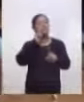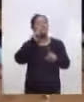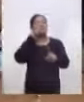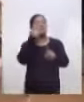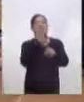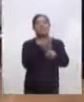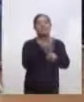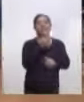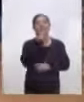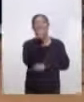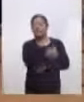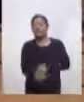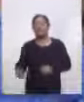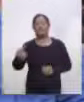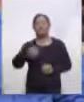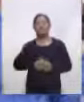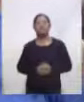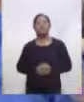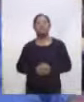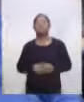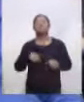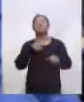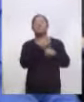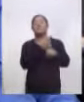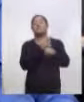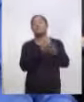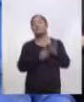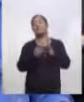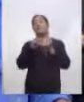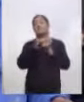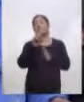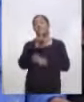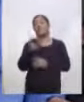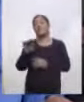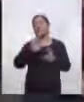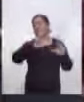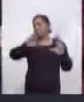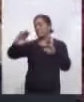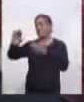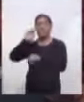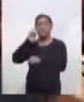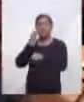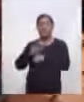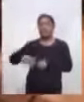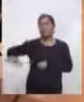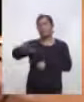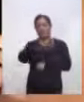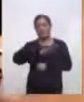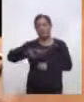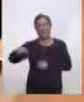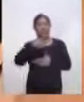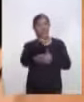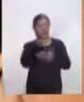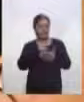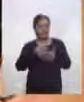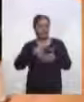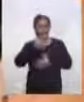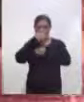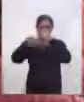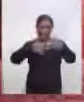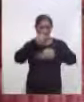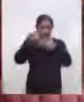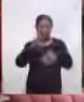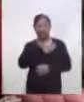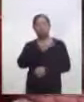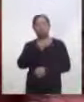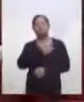El Departamento contra la Violencia Familiar del Sistema Estatal DIF capacitó a los responsables operativos del Programa Promoción del Buen Trato